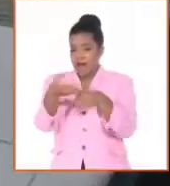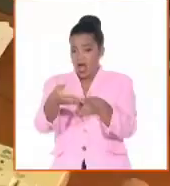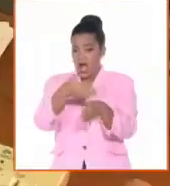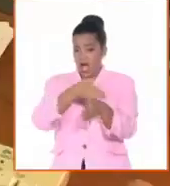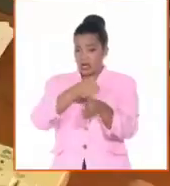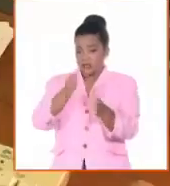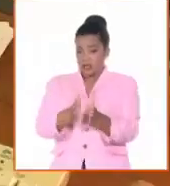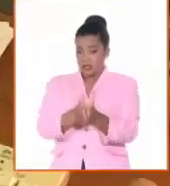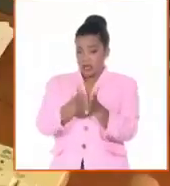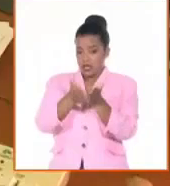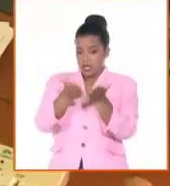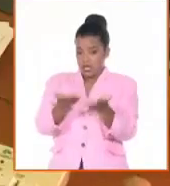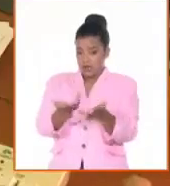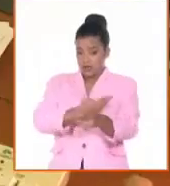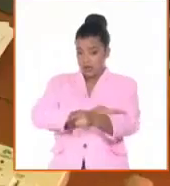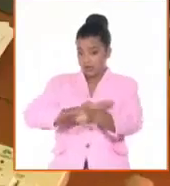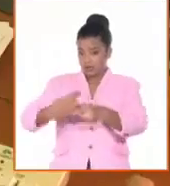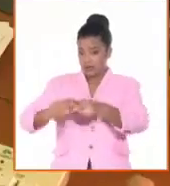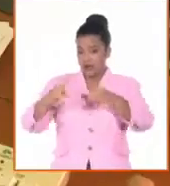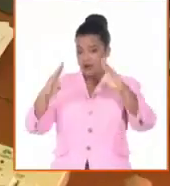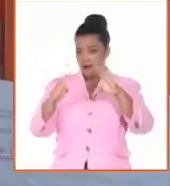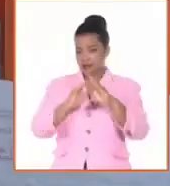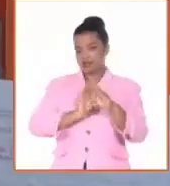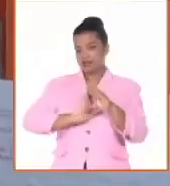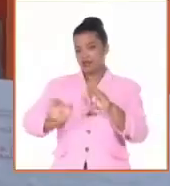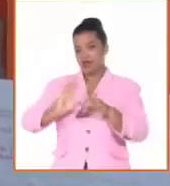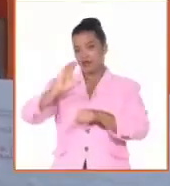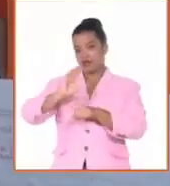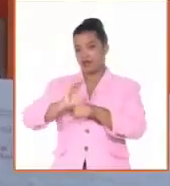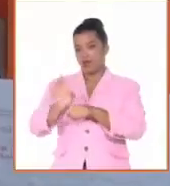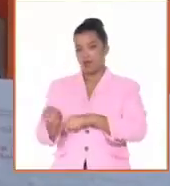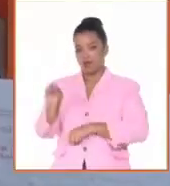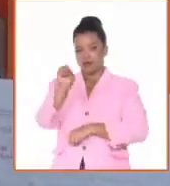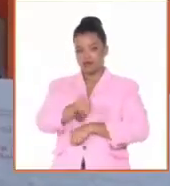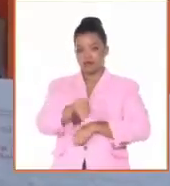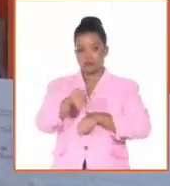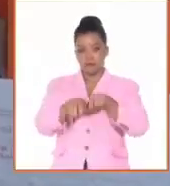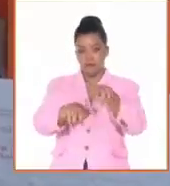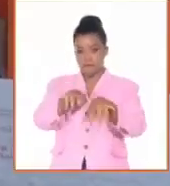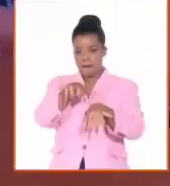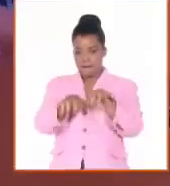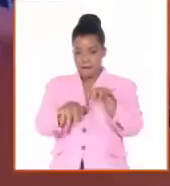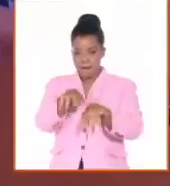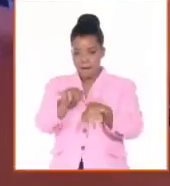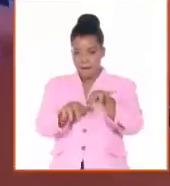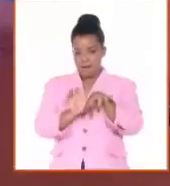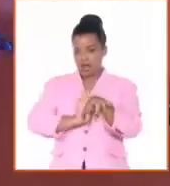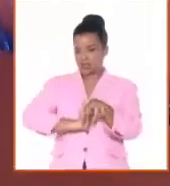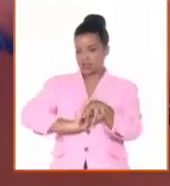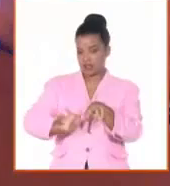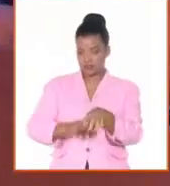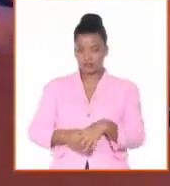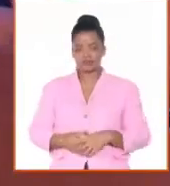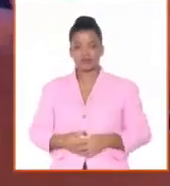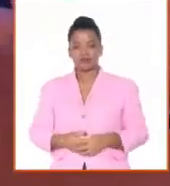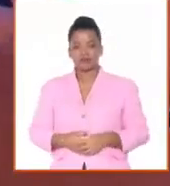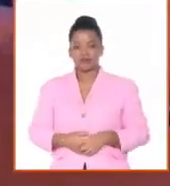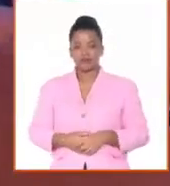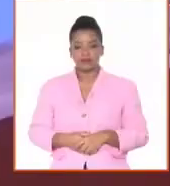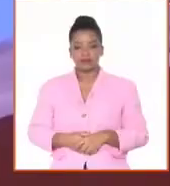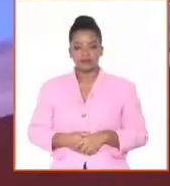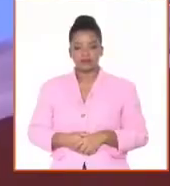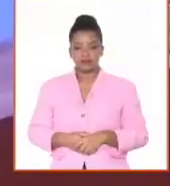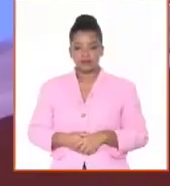nuestras casas con ese tráfico inmobiliario con ese tracto sucesivo que se ha ido traspolando al soporte digital con la